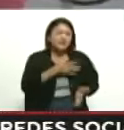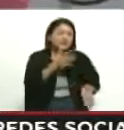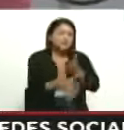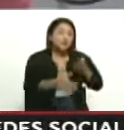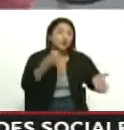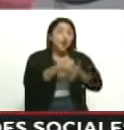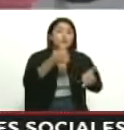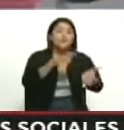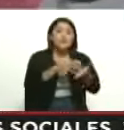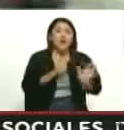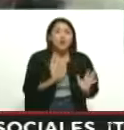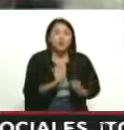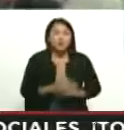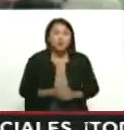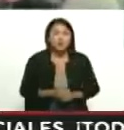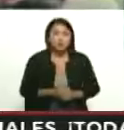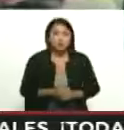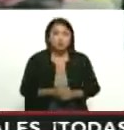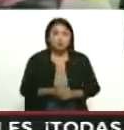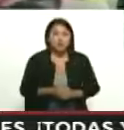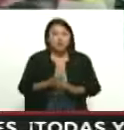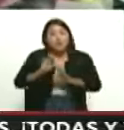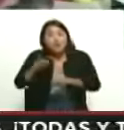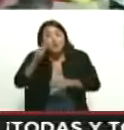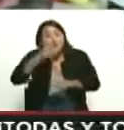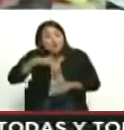Estado. No está pensando en el bien del país.